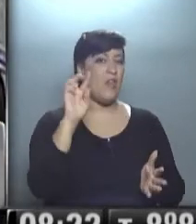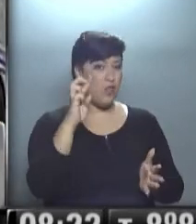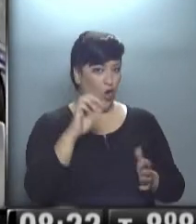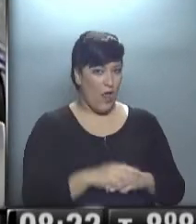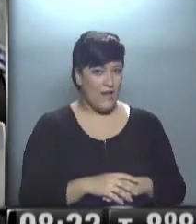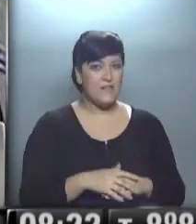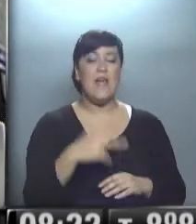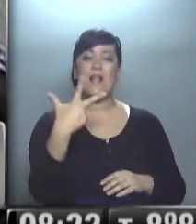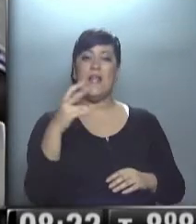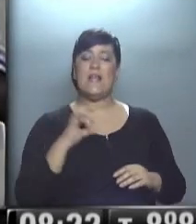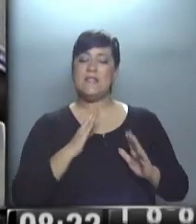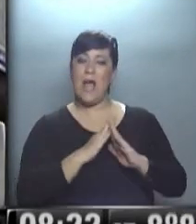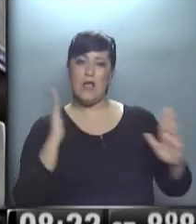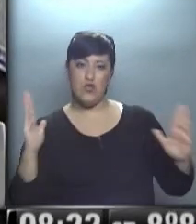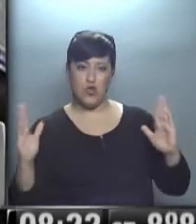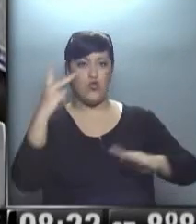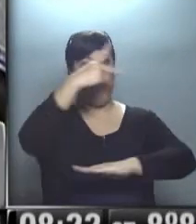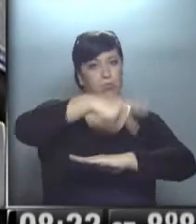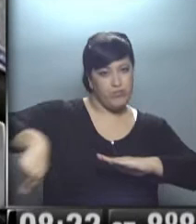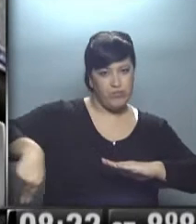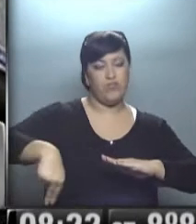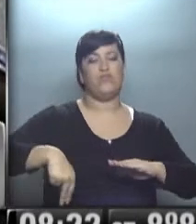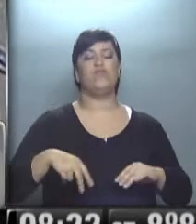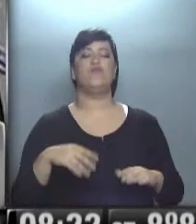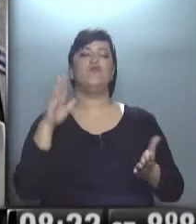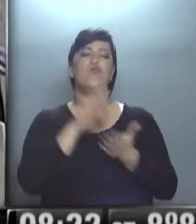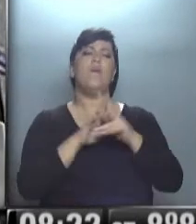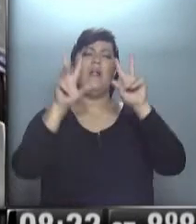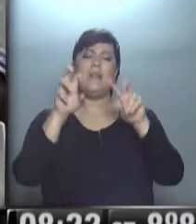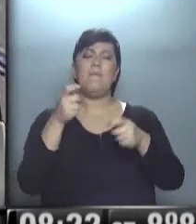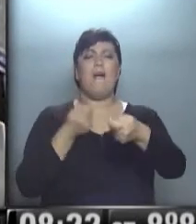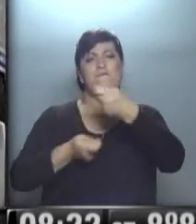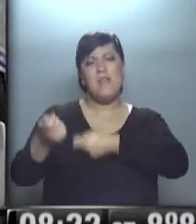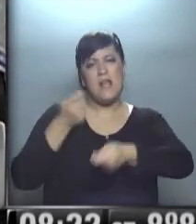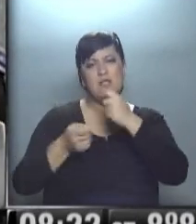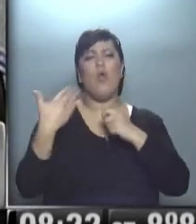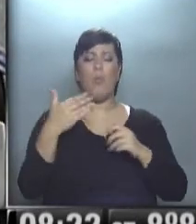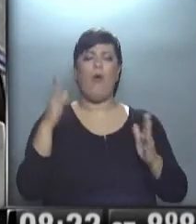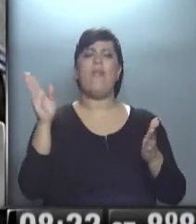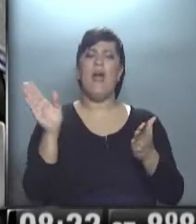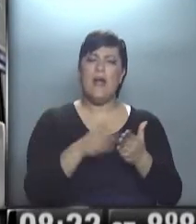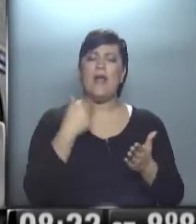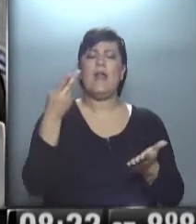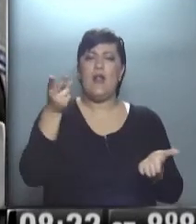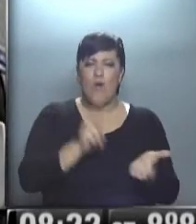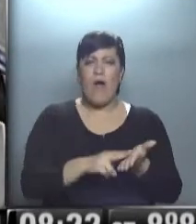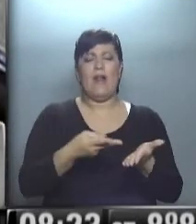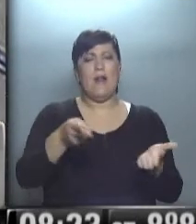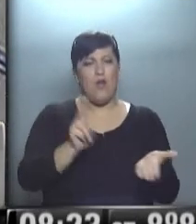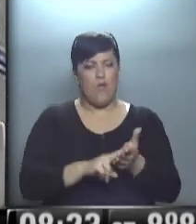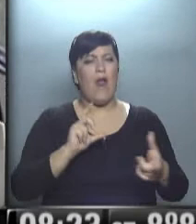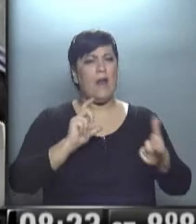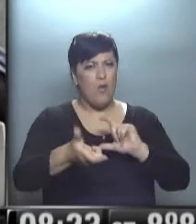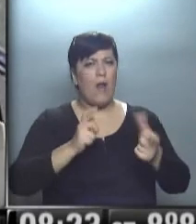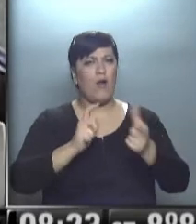plazo en una operatoria de carácter financiero que se pueden renovar año tras año y logra y